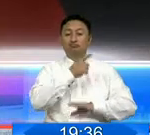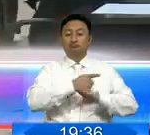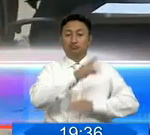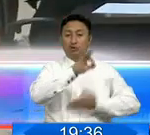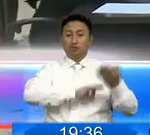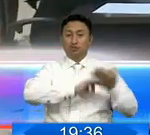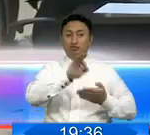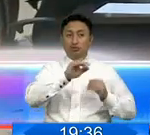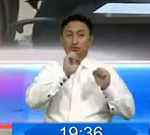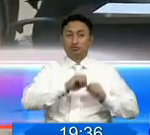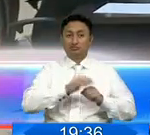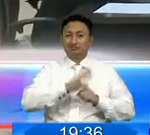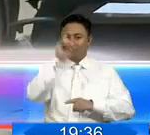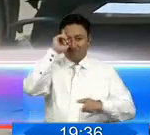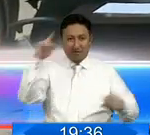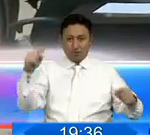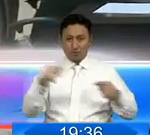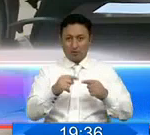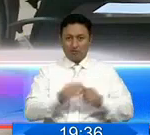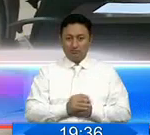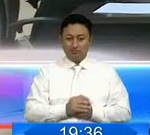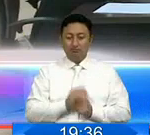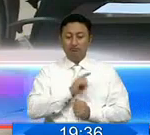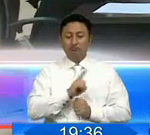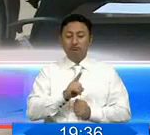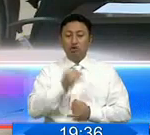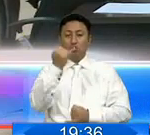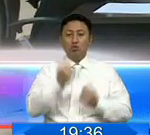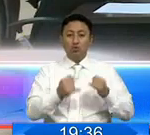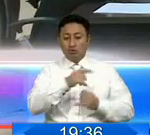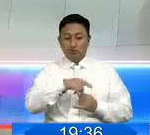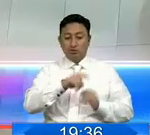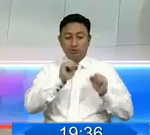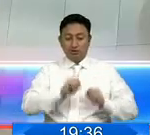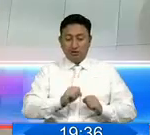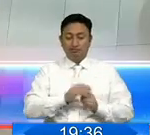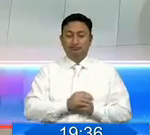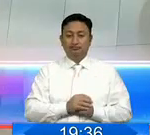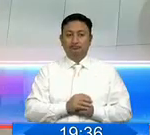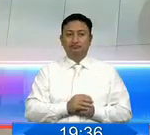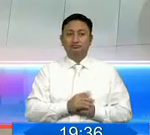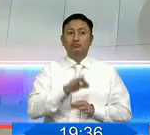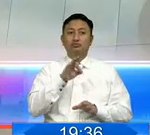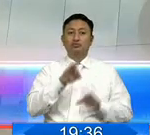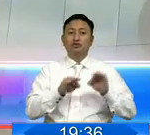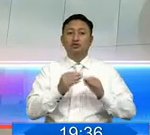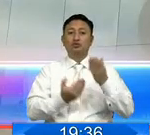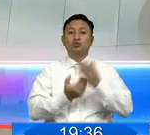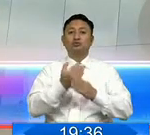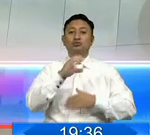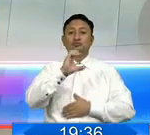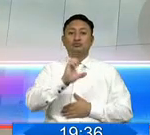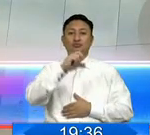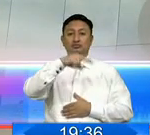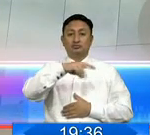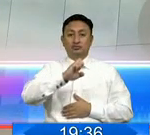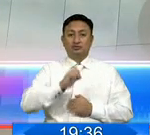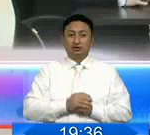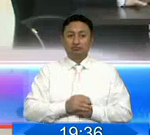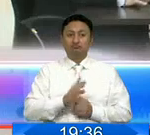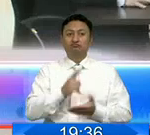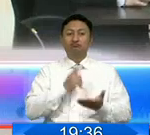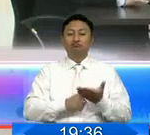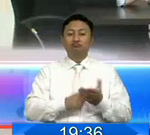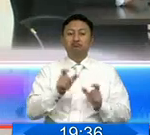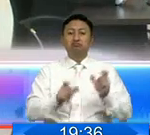la fase de oposición, a la cual se someterán los finalistas en este proceso de selección del CNE definitivo. En esta audiencia, los